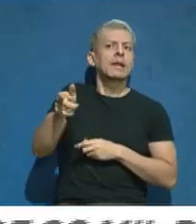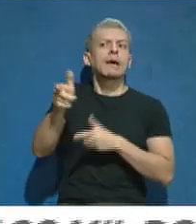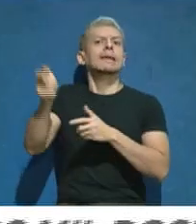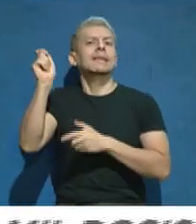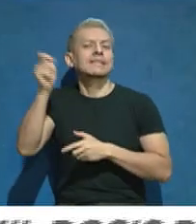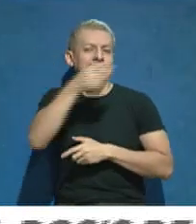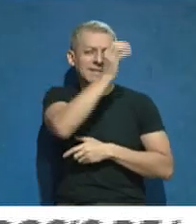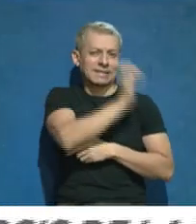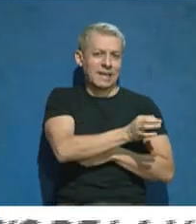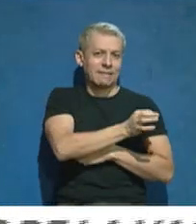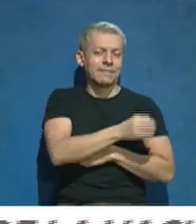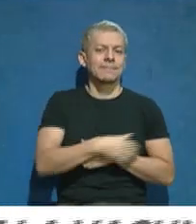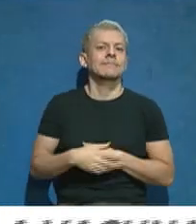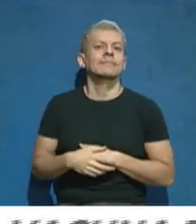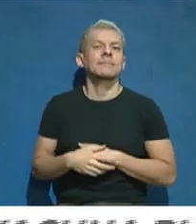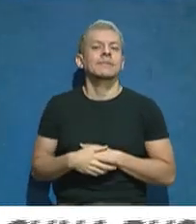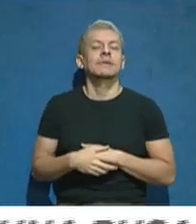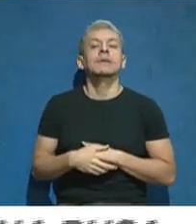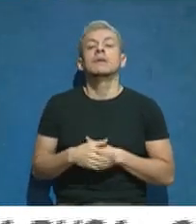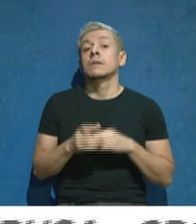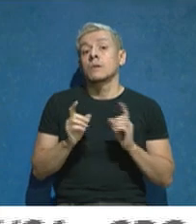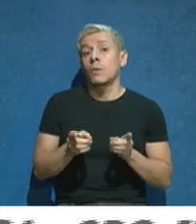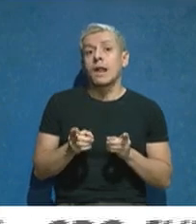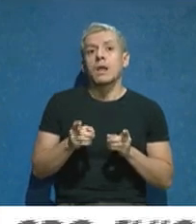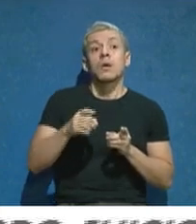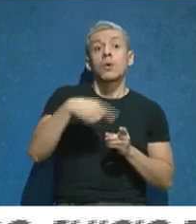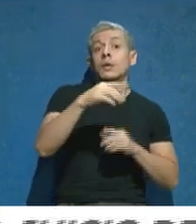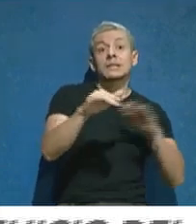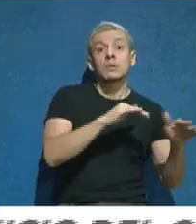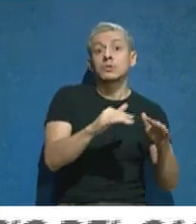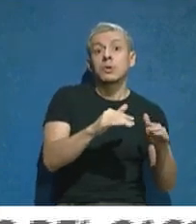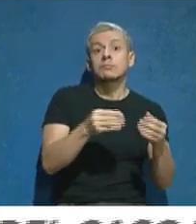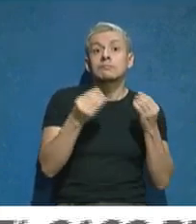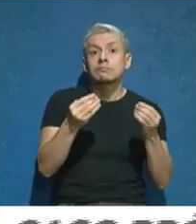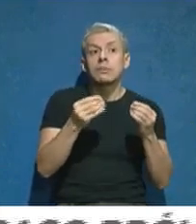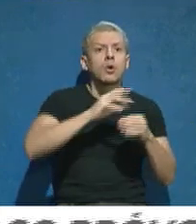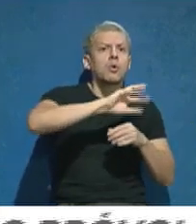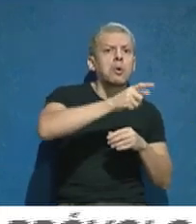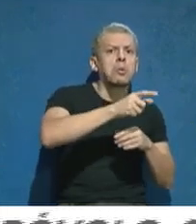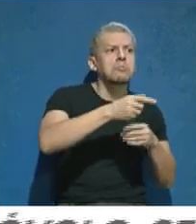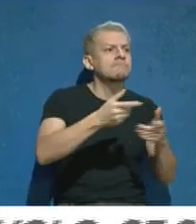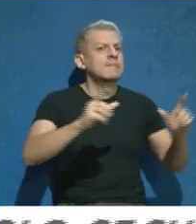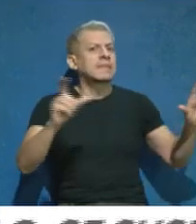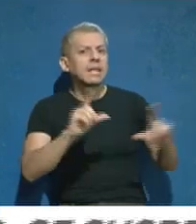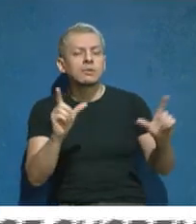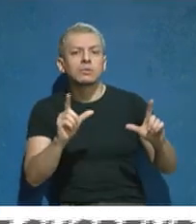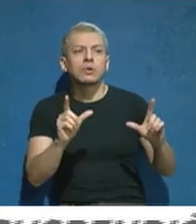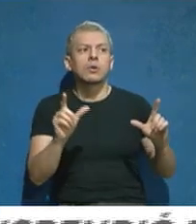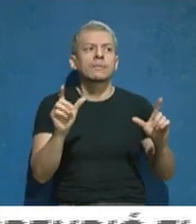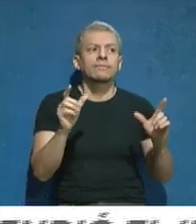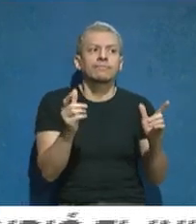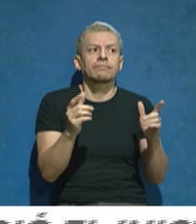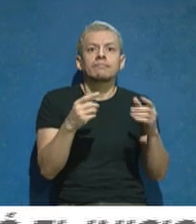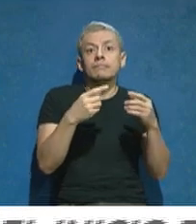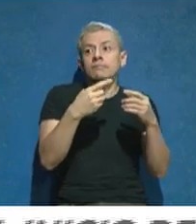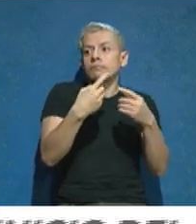las víctimas a las cuales abordar. Pero, sin embargo, han ocurrido otros hechos en los que se llevaron pertenencias, nada más, televisores, algunos elementos de